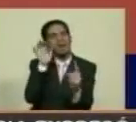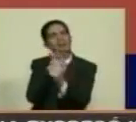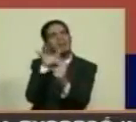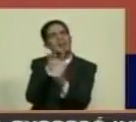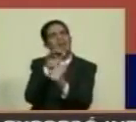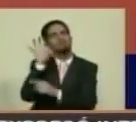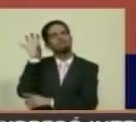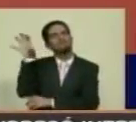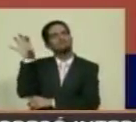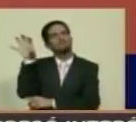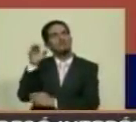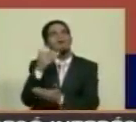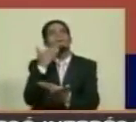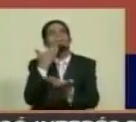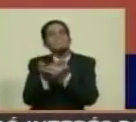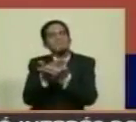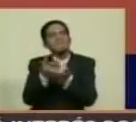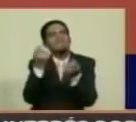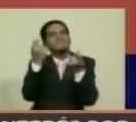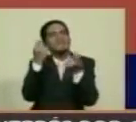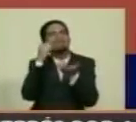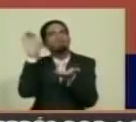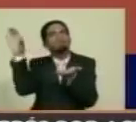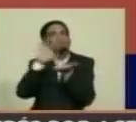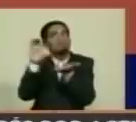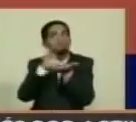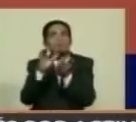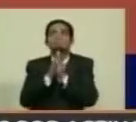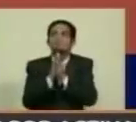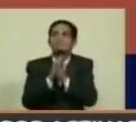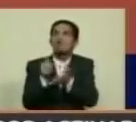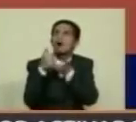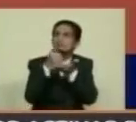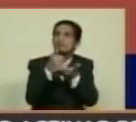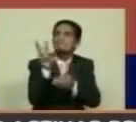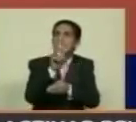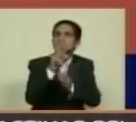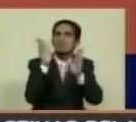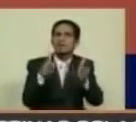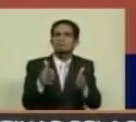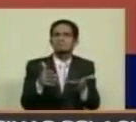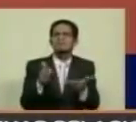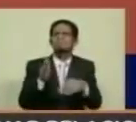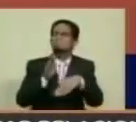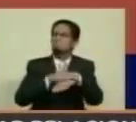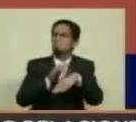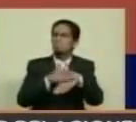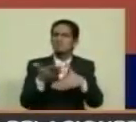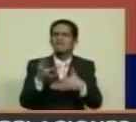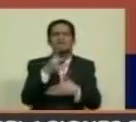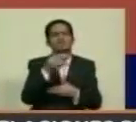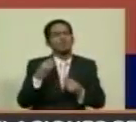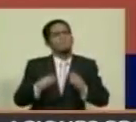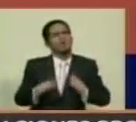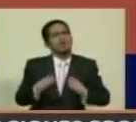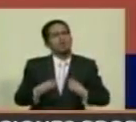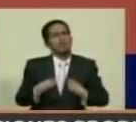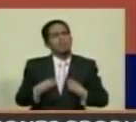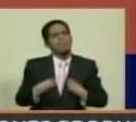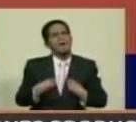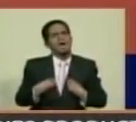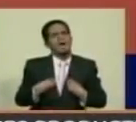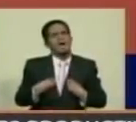pidiendo plata también para atender a los migrantes venezolanos. ¿Y por qué no se preocupan por los 5.600.000 colombianos que viven en Venezuela, a los que les hemos dado